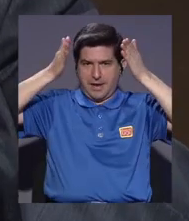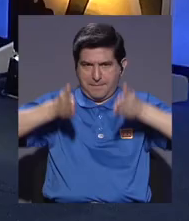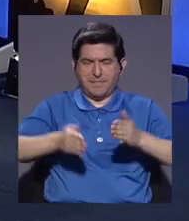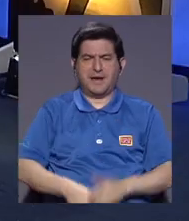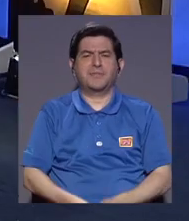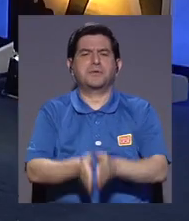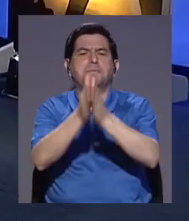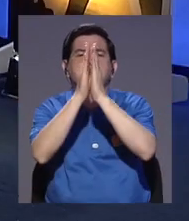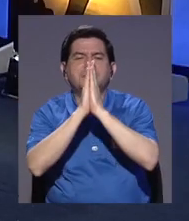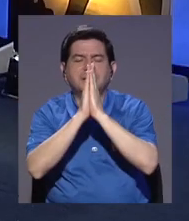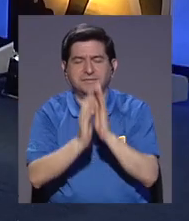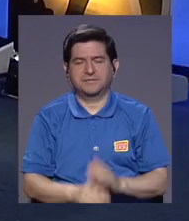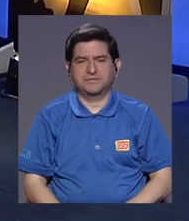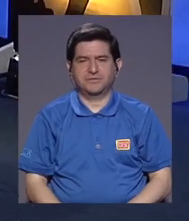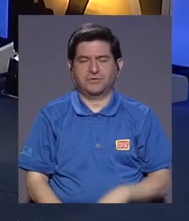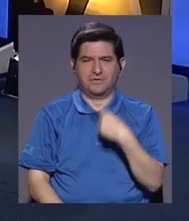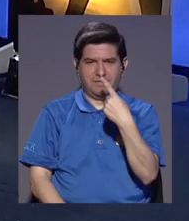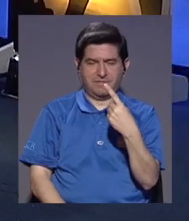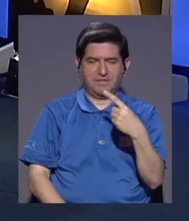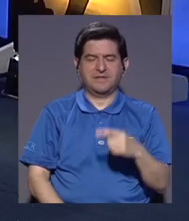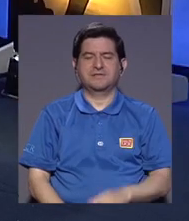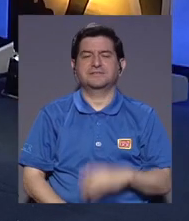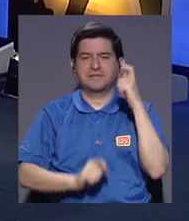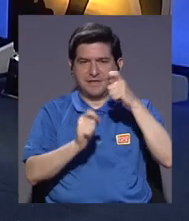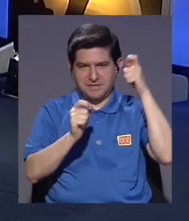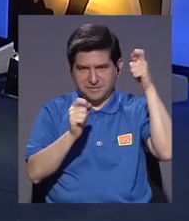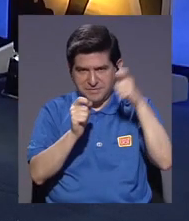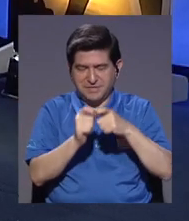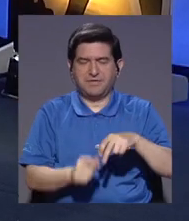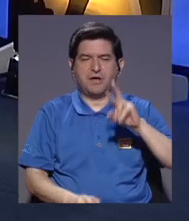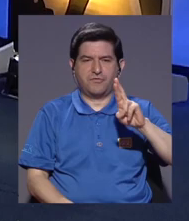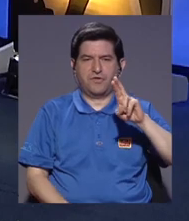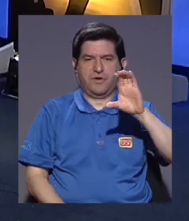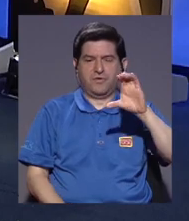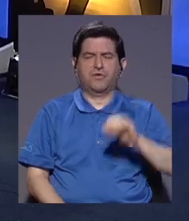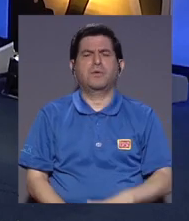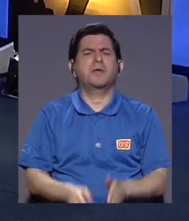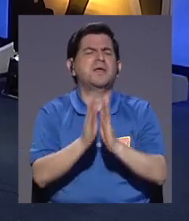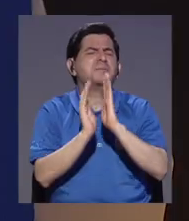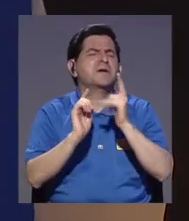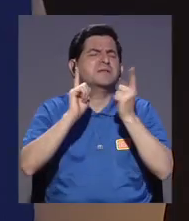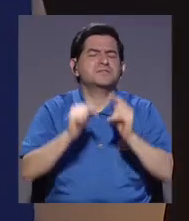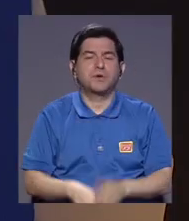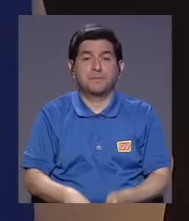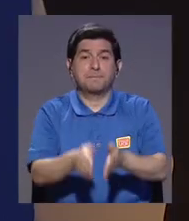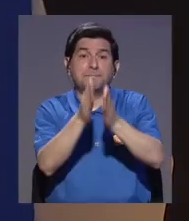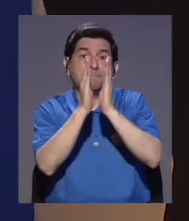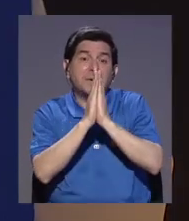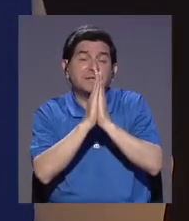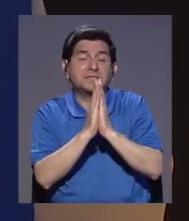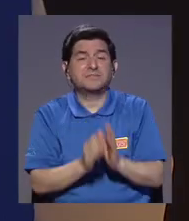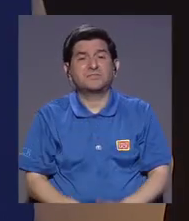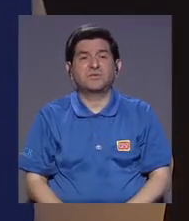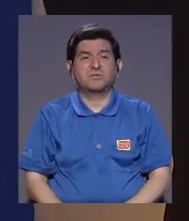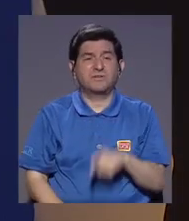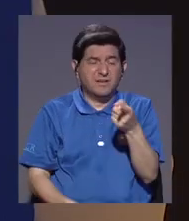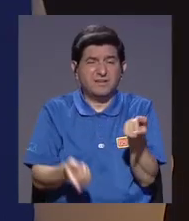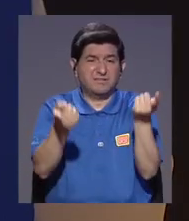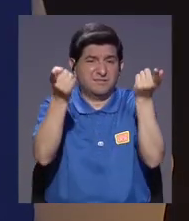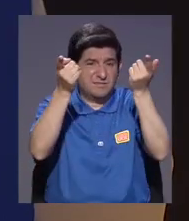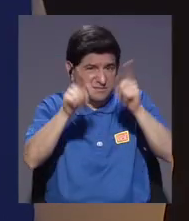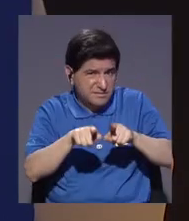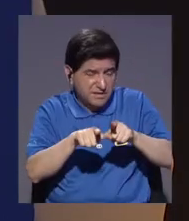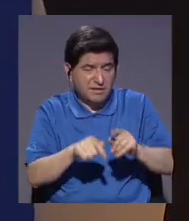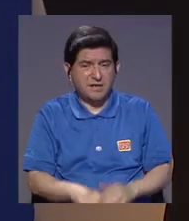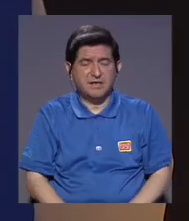le hace una solicitud y estas son las palabras de la solicitud la solicitud es básicamente